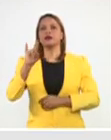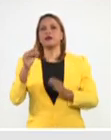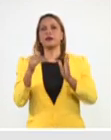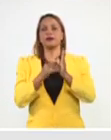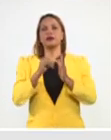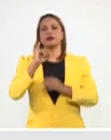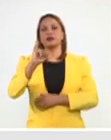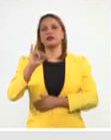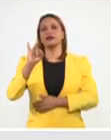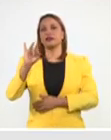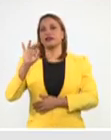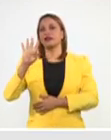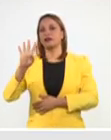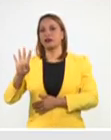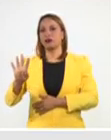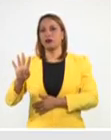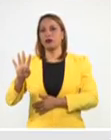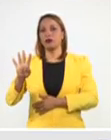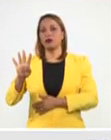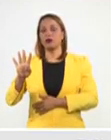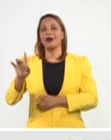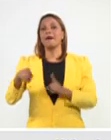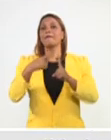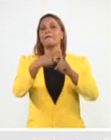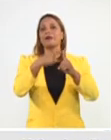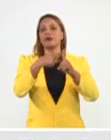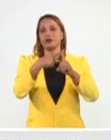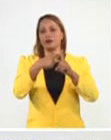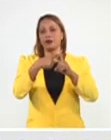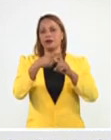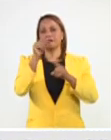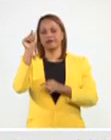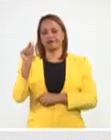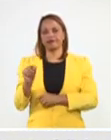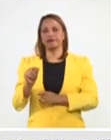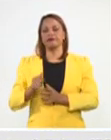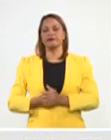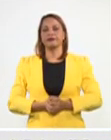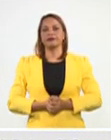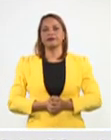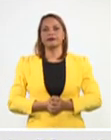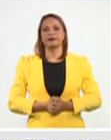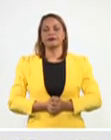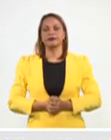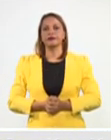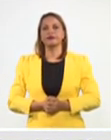689.674 personas diagnosticadas con la enfermedad.